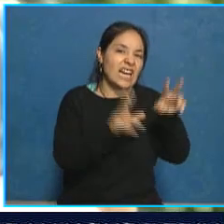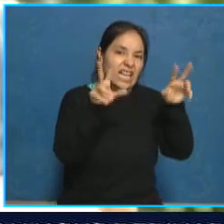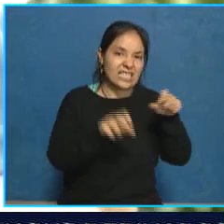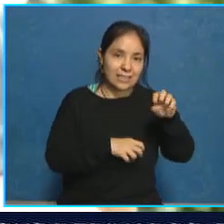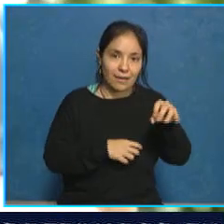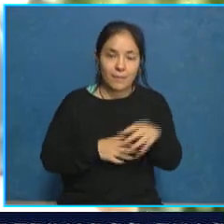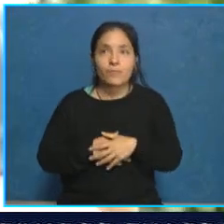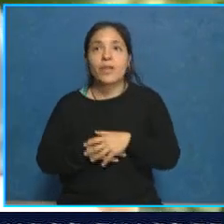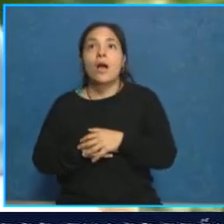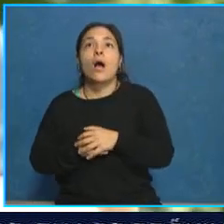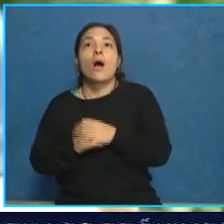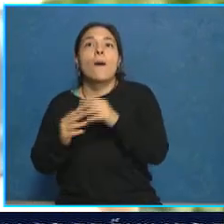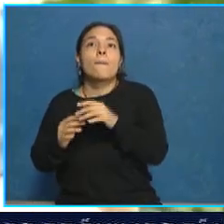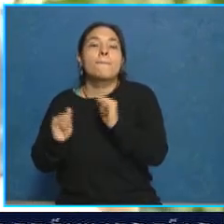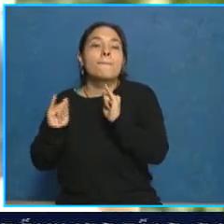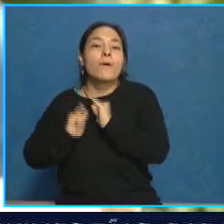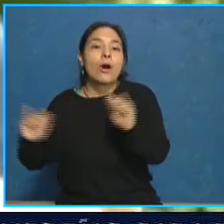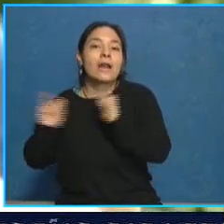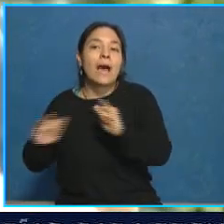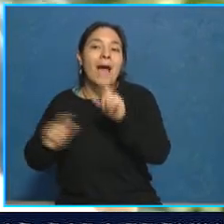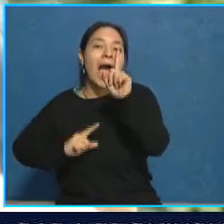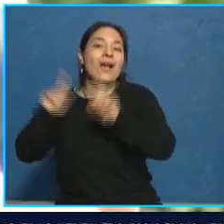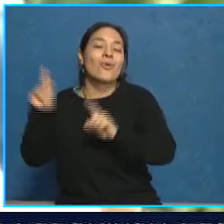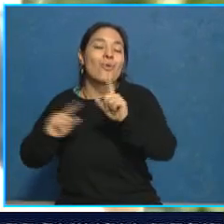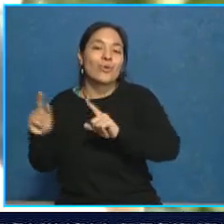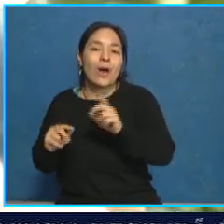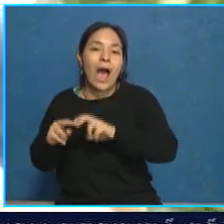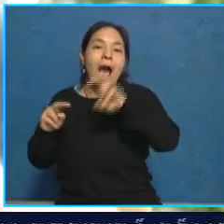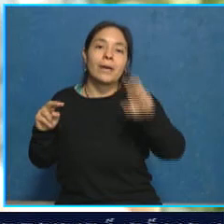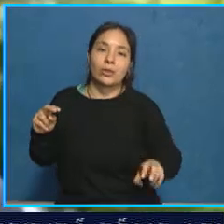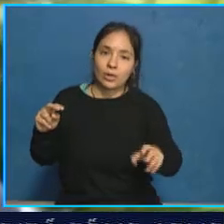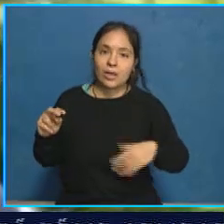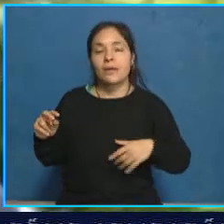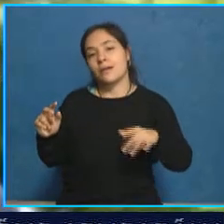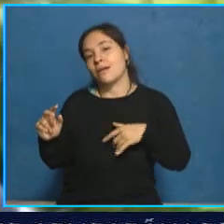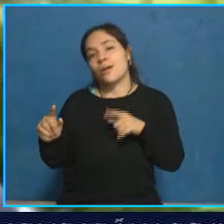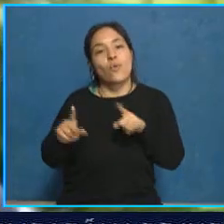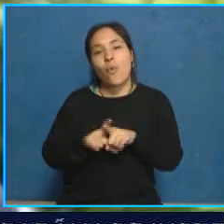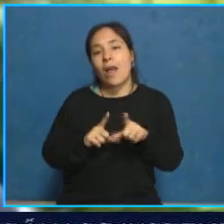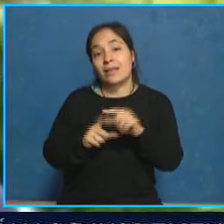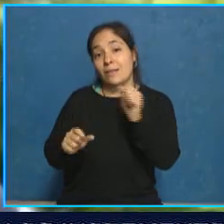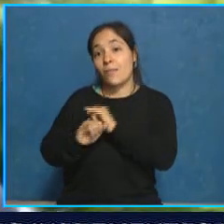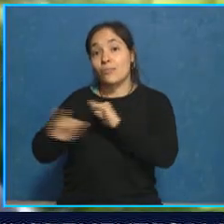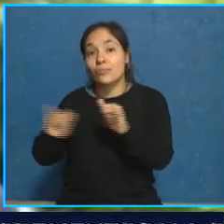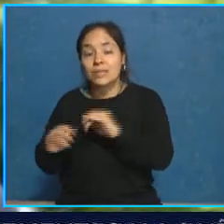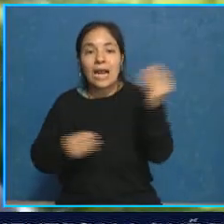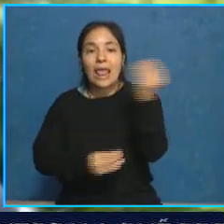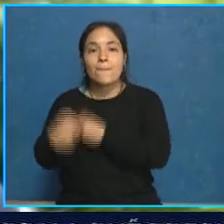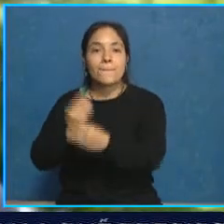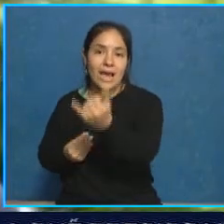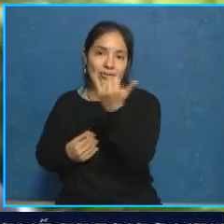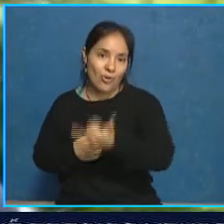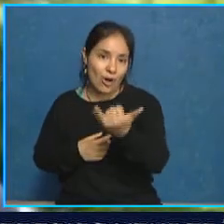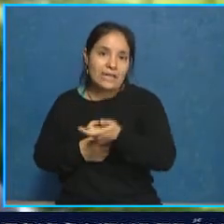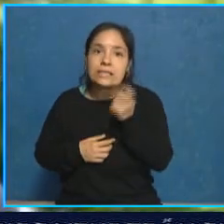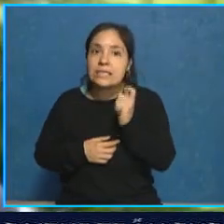programa apenas por unos cuantos, ¿sí? Unas cuantas emisiones. Bien. Pero la producción rápidamente ya buscó reemplazo. ¿Quién ¿sí?